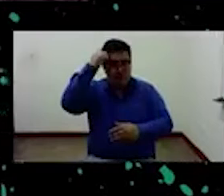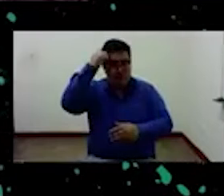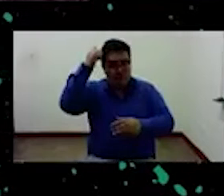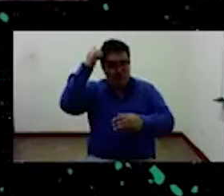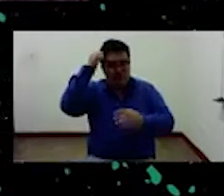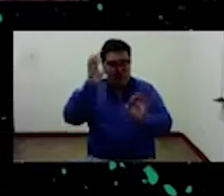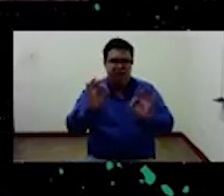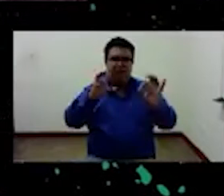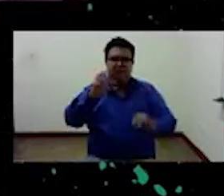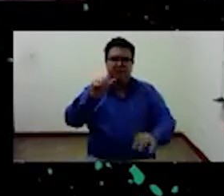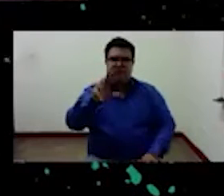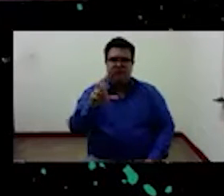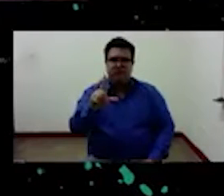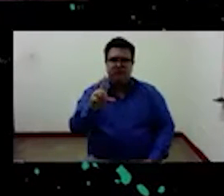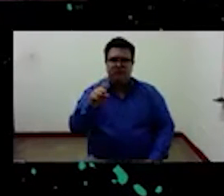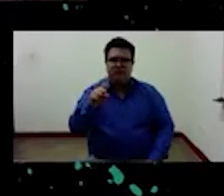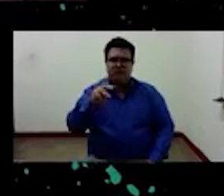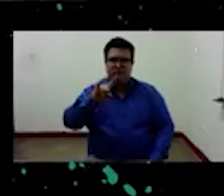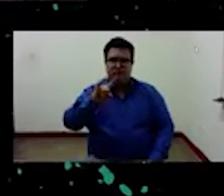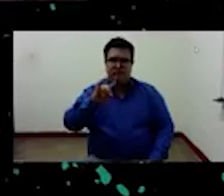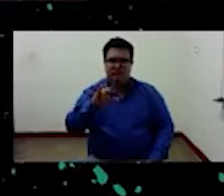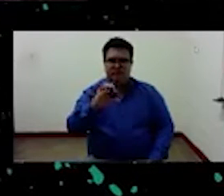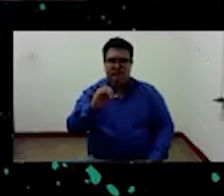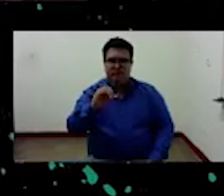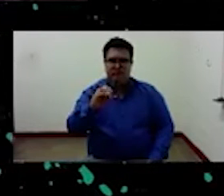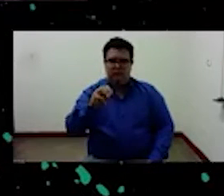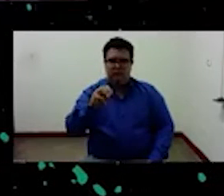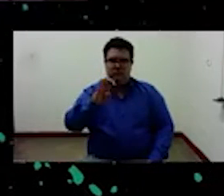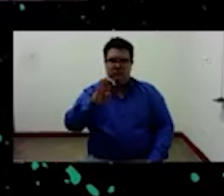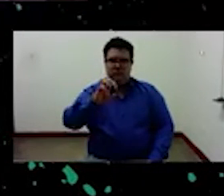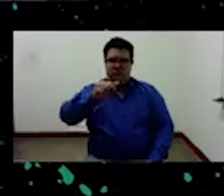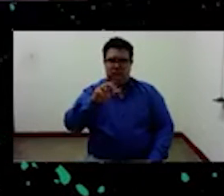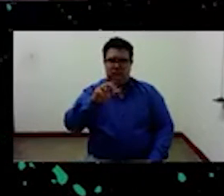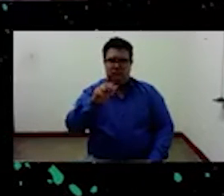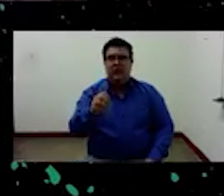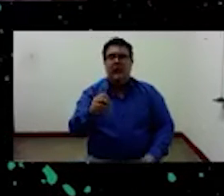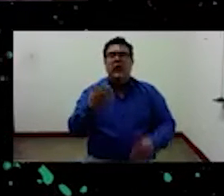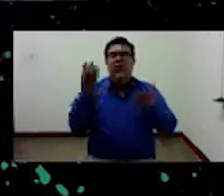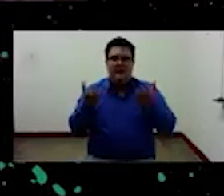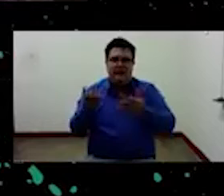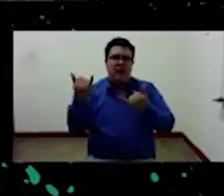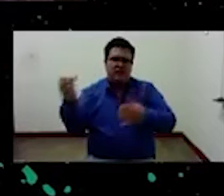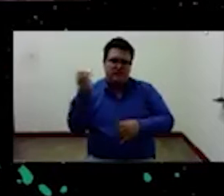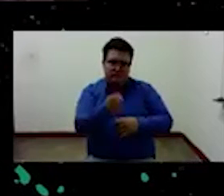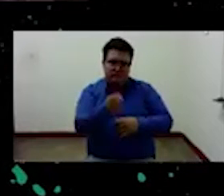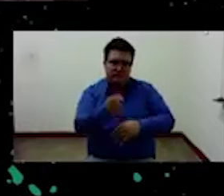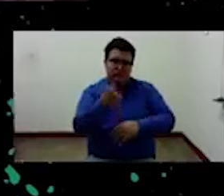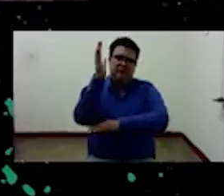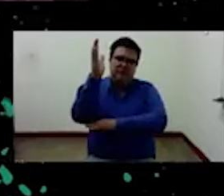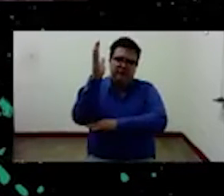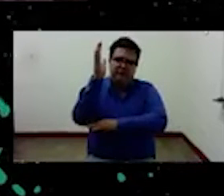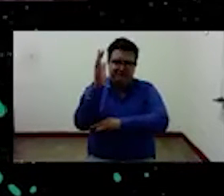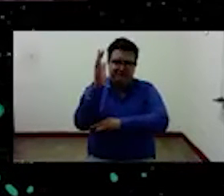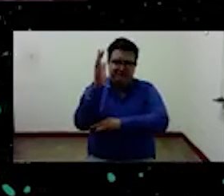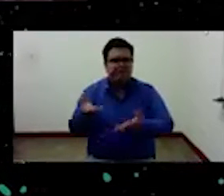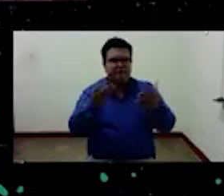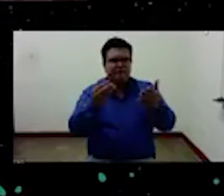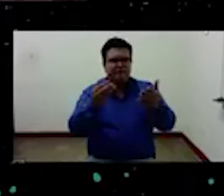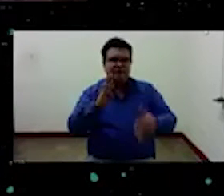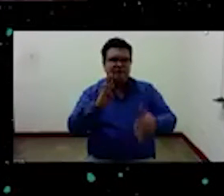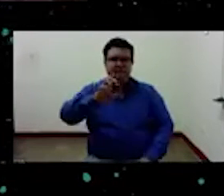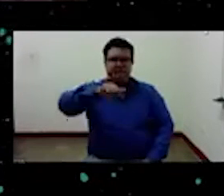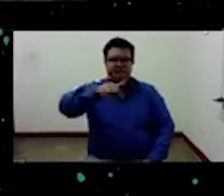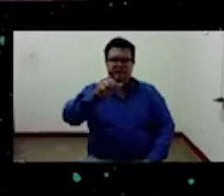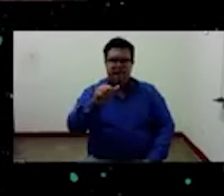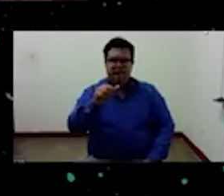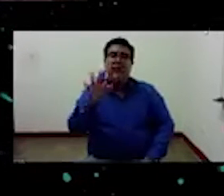Mauricio Bejarano, quien está con nosotros en este día. El maestro Bejarano es arquitecto